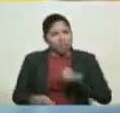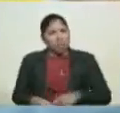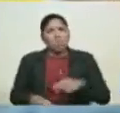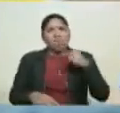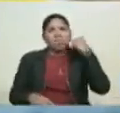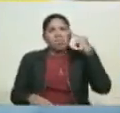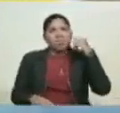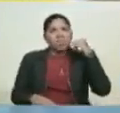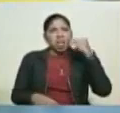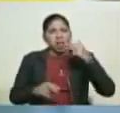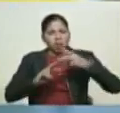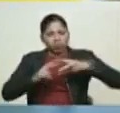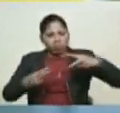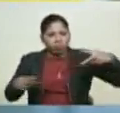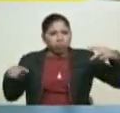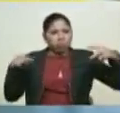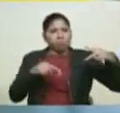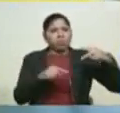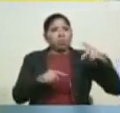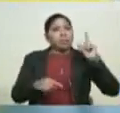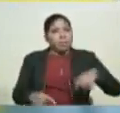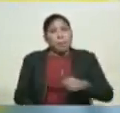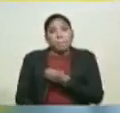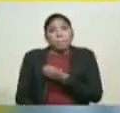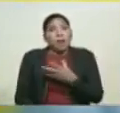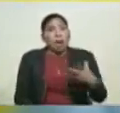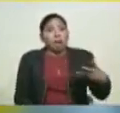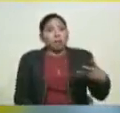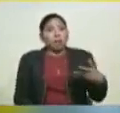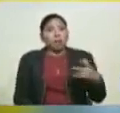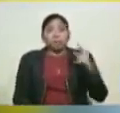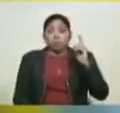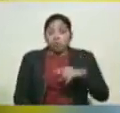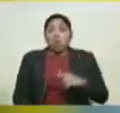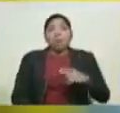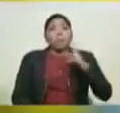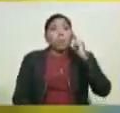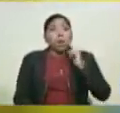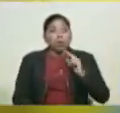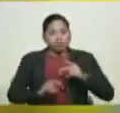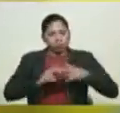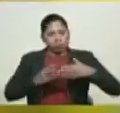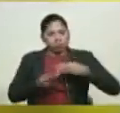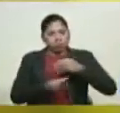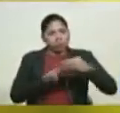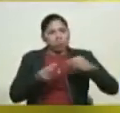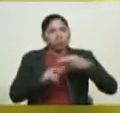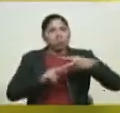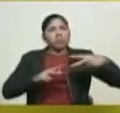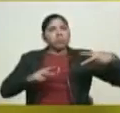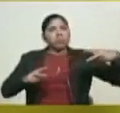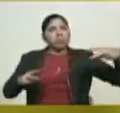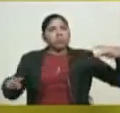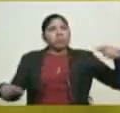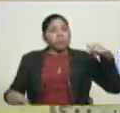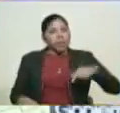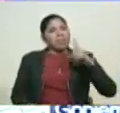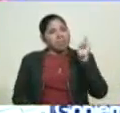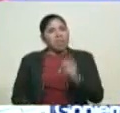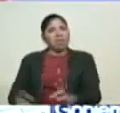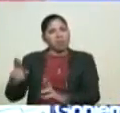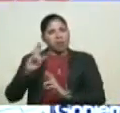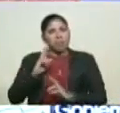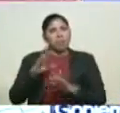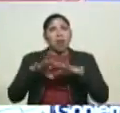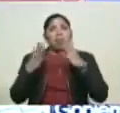aquí. Aquí hay blancos también, Bolívar está aquí. Este es el color del mestizaje y a Venezuela tiene que respetársela en el